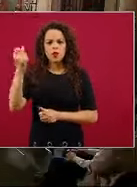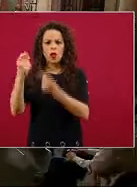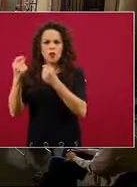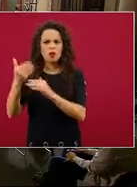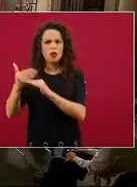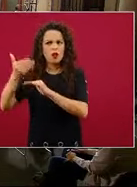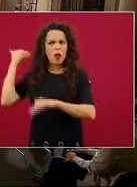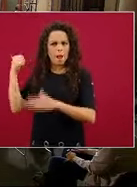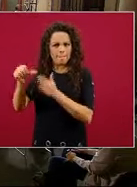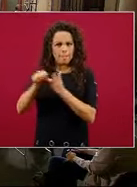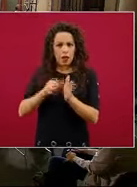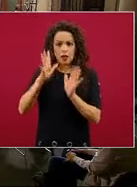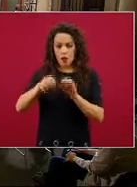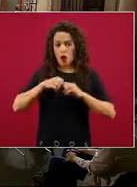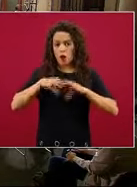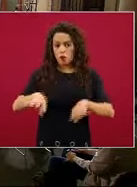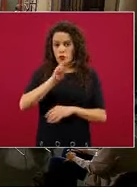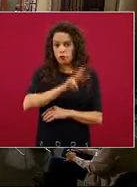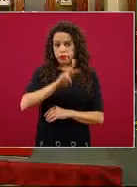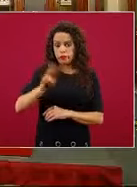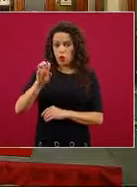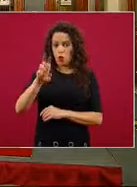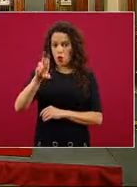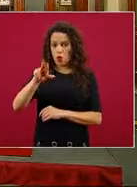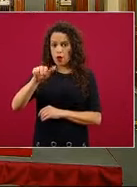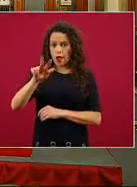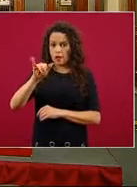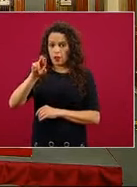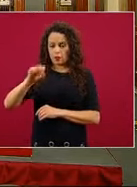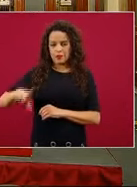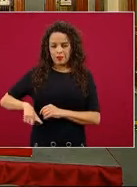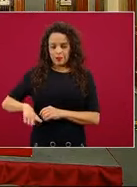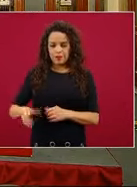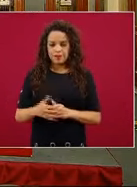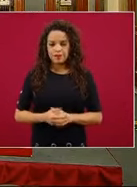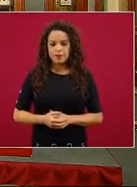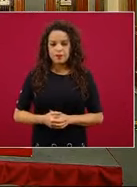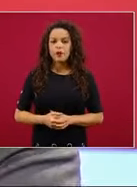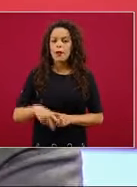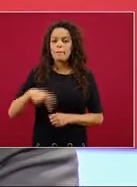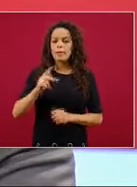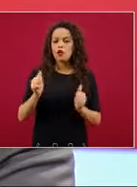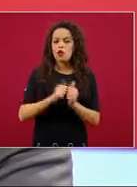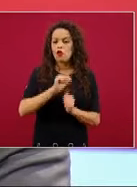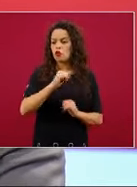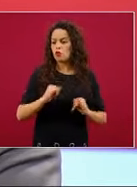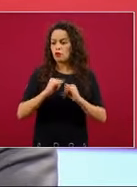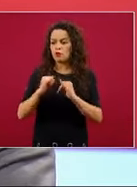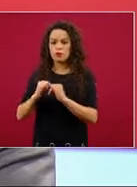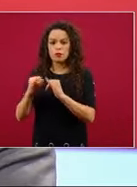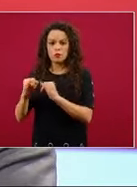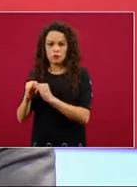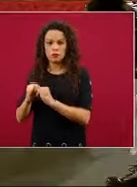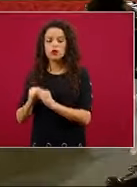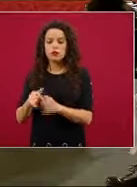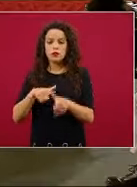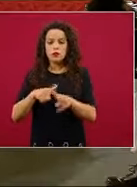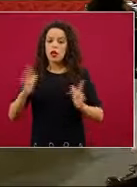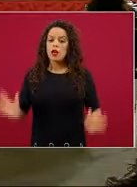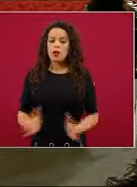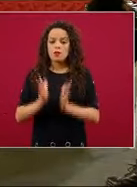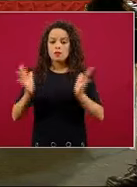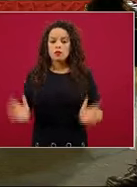que estamos trabajando con las entidades federativas es que se siga impulsando los